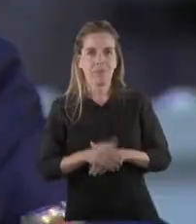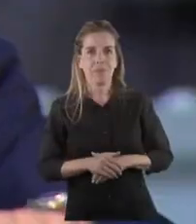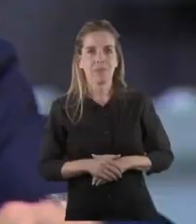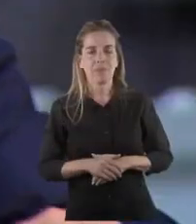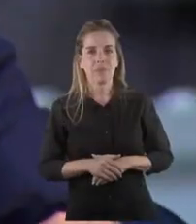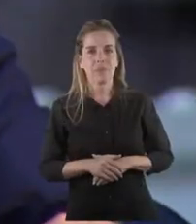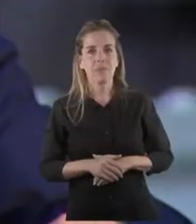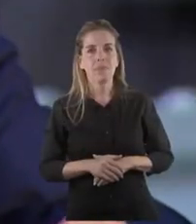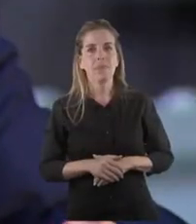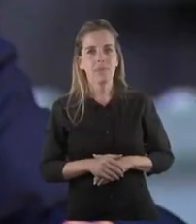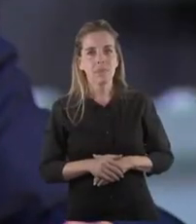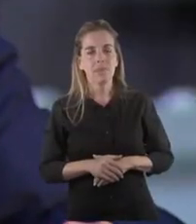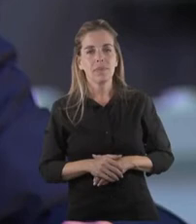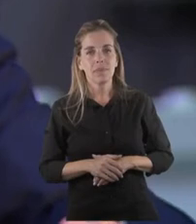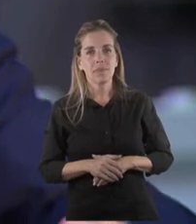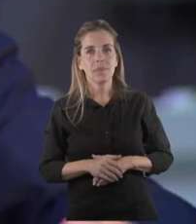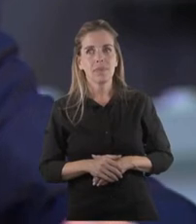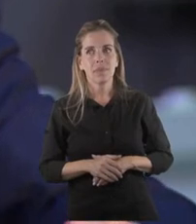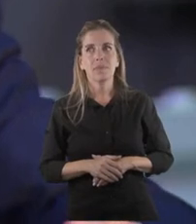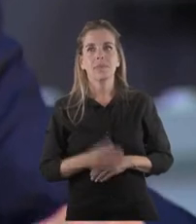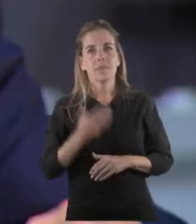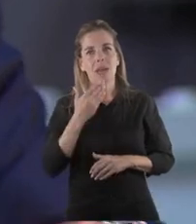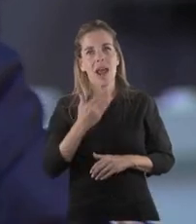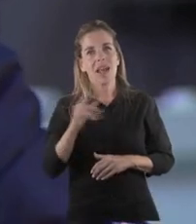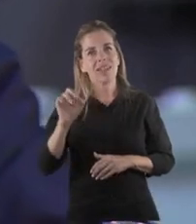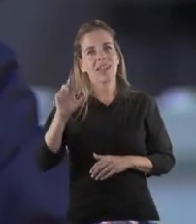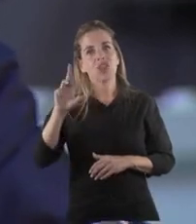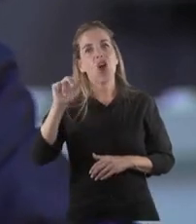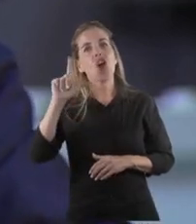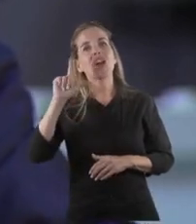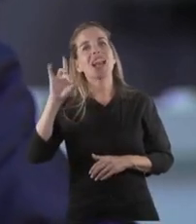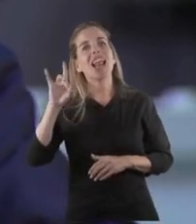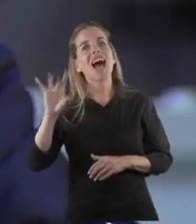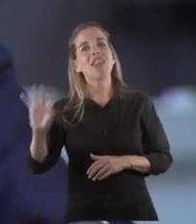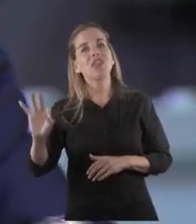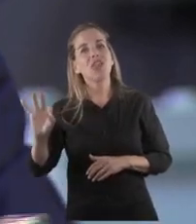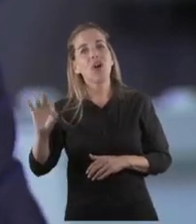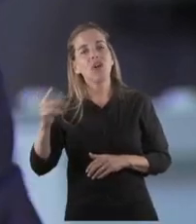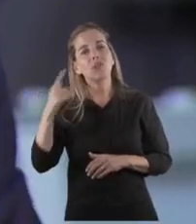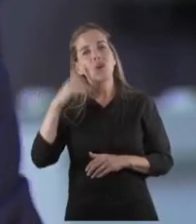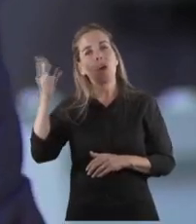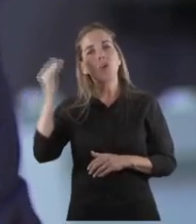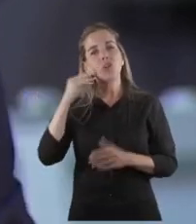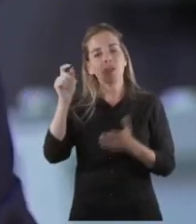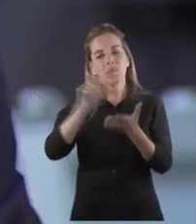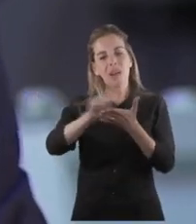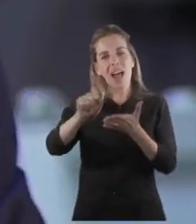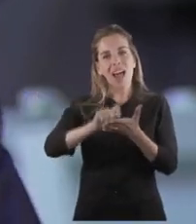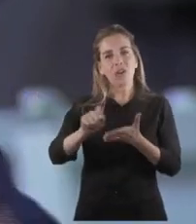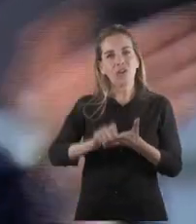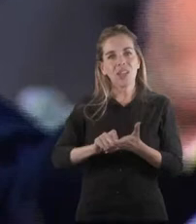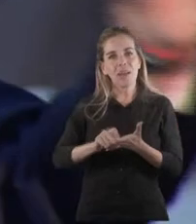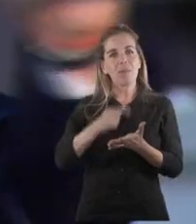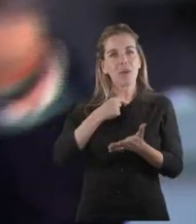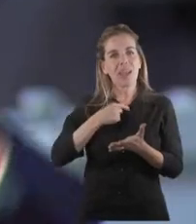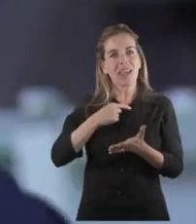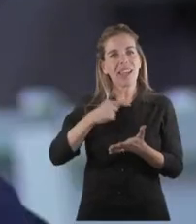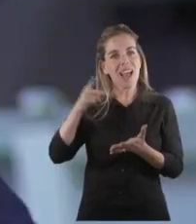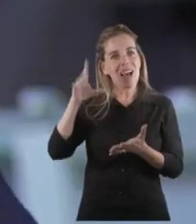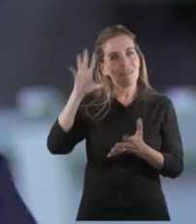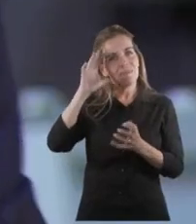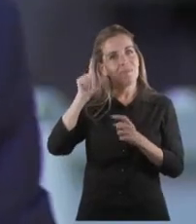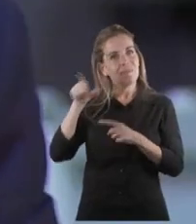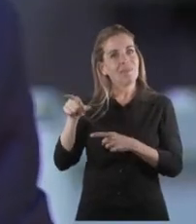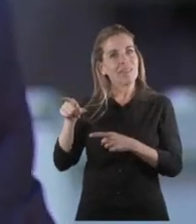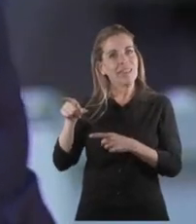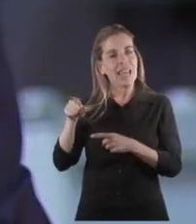Usó un concepto, Orlando, que lo copié, lo anoté porque no quería reconocer el